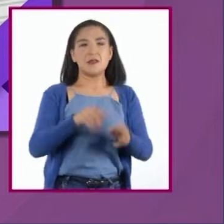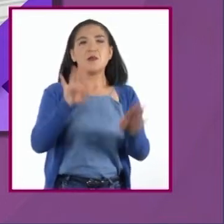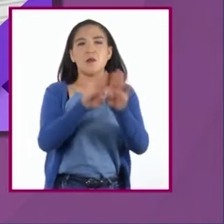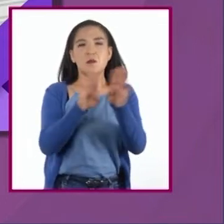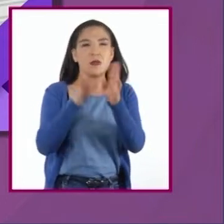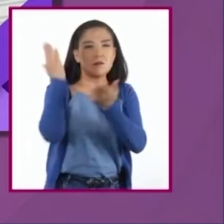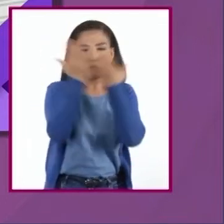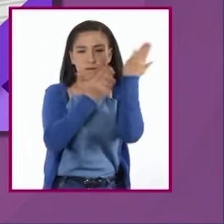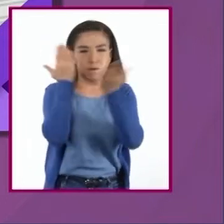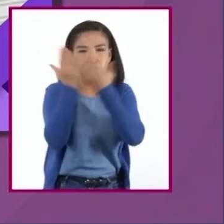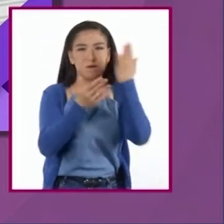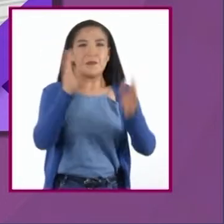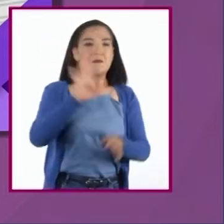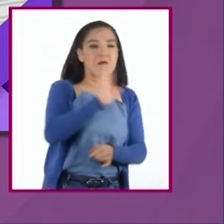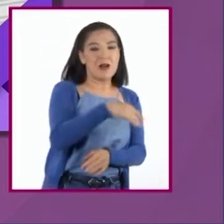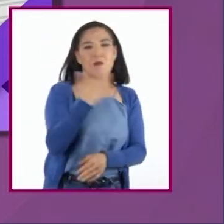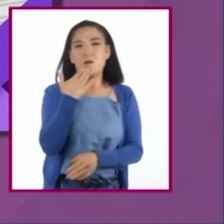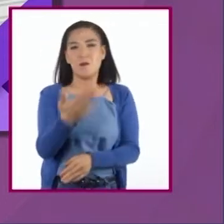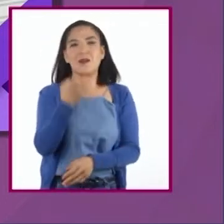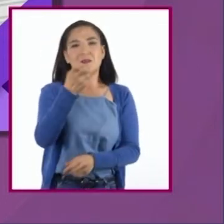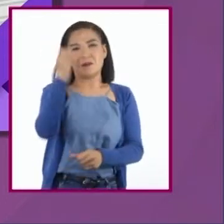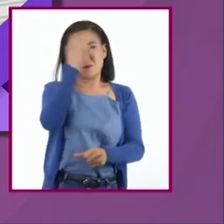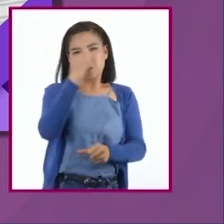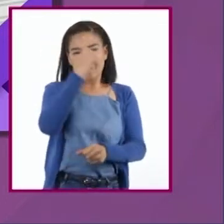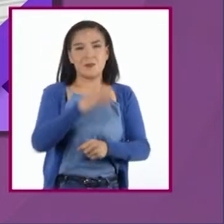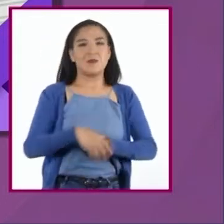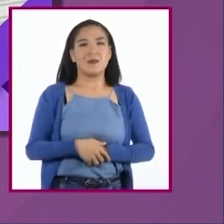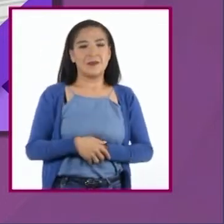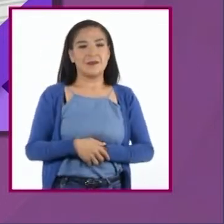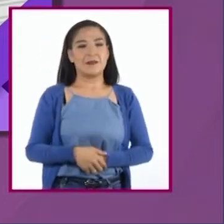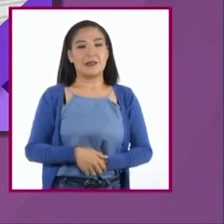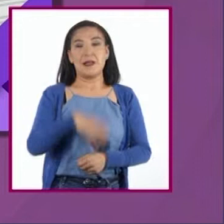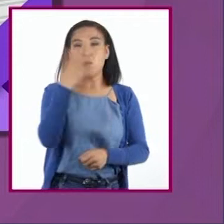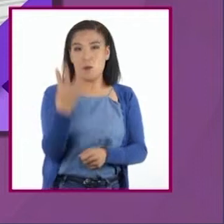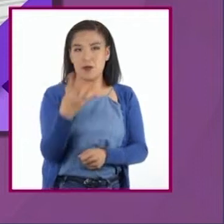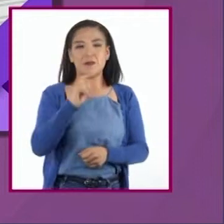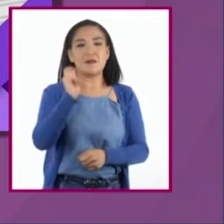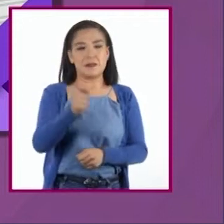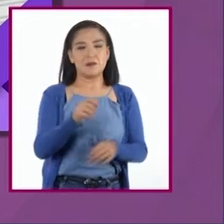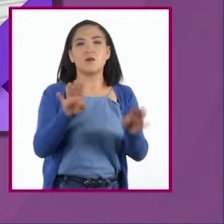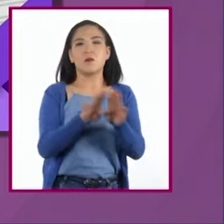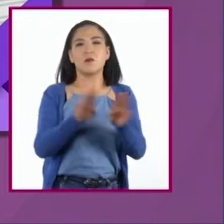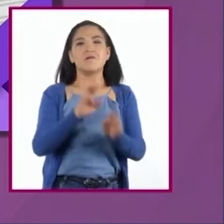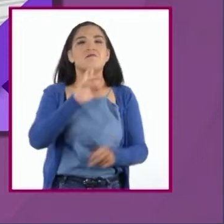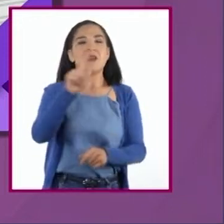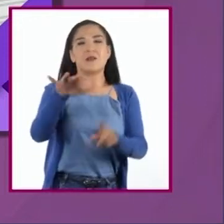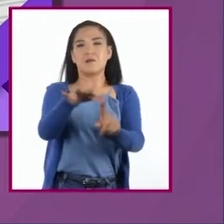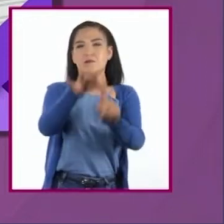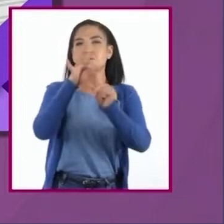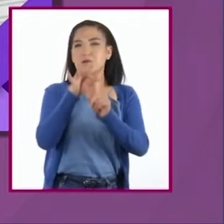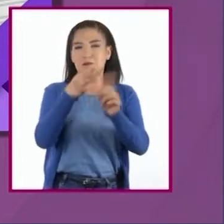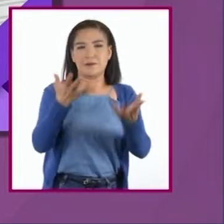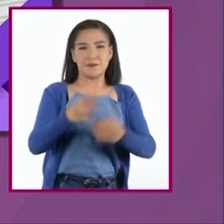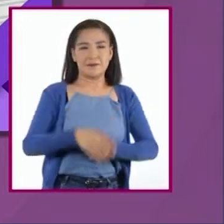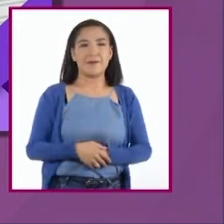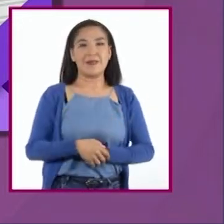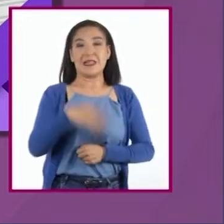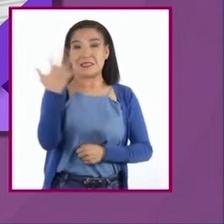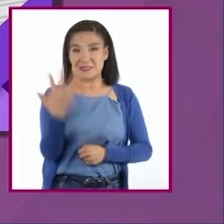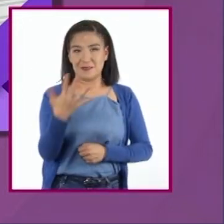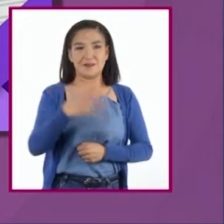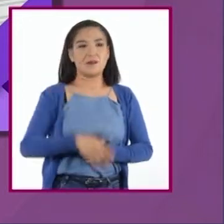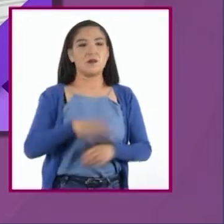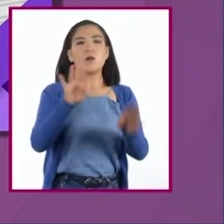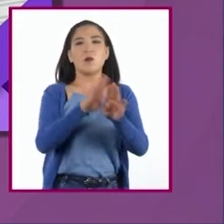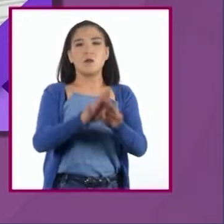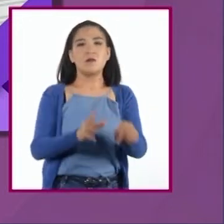Analizar pros y contras de las opciones. 4. Elegir la mejor opción. 5. Aplicar